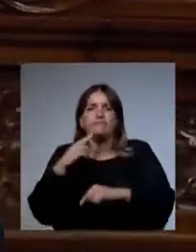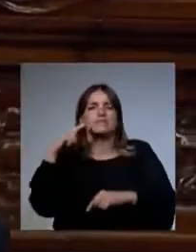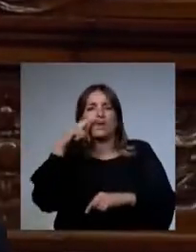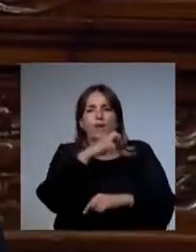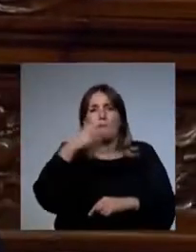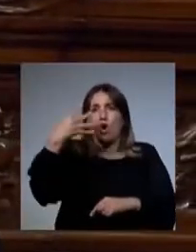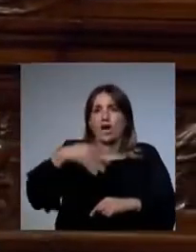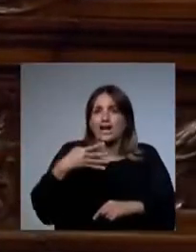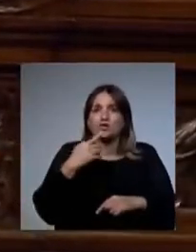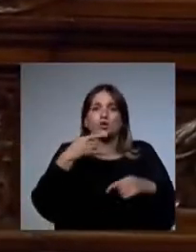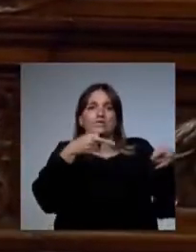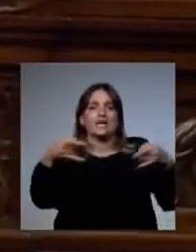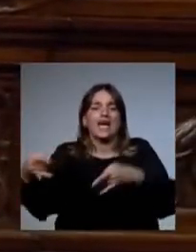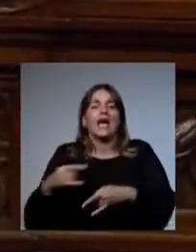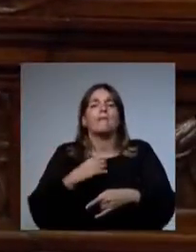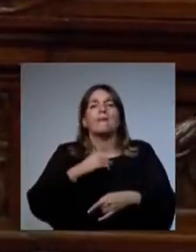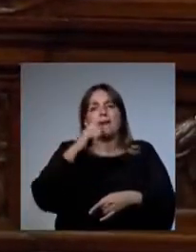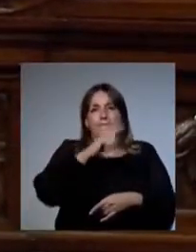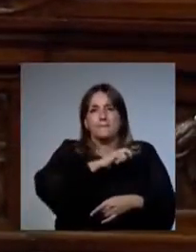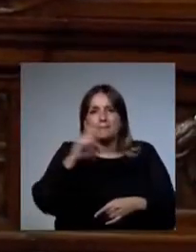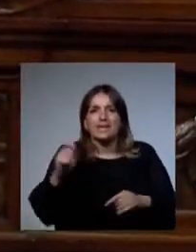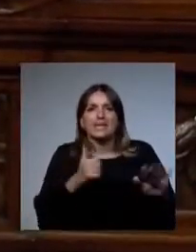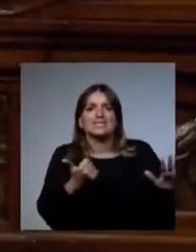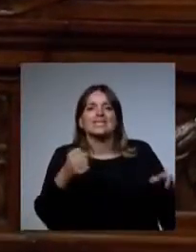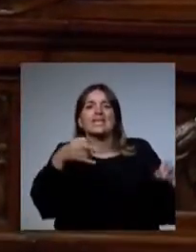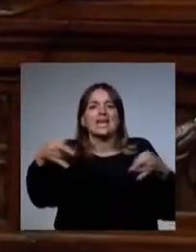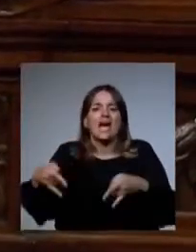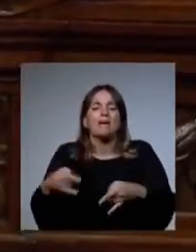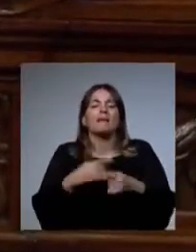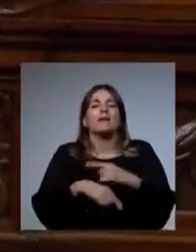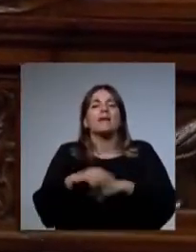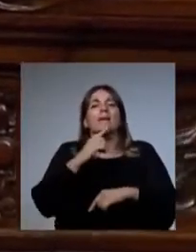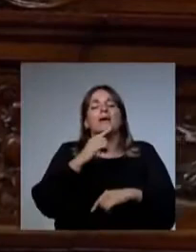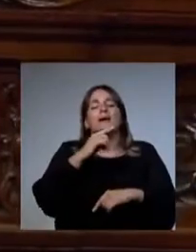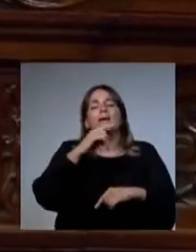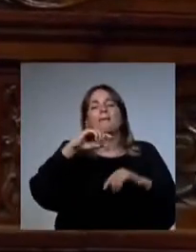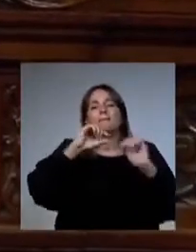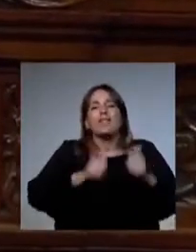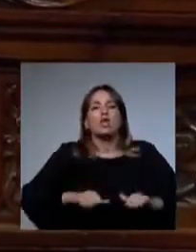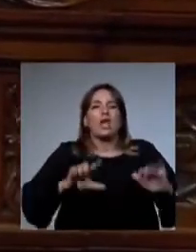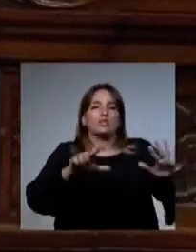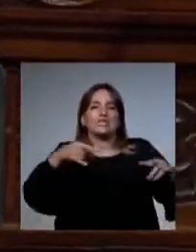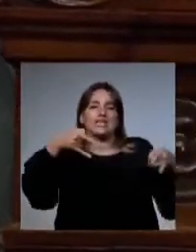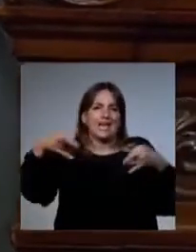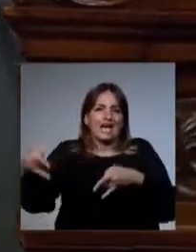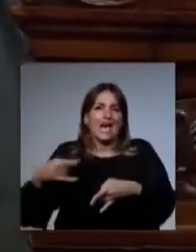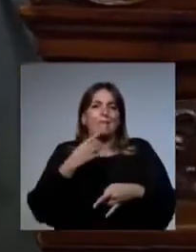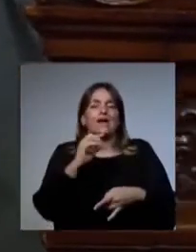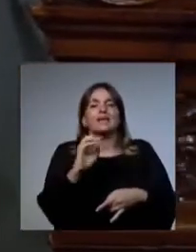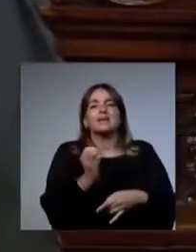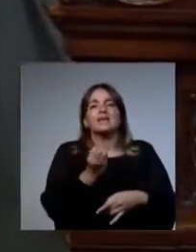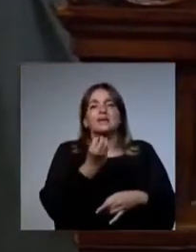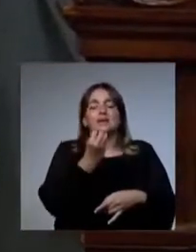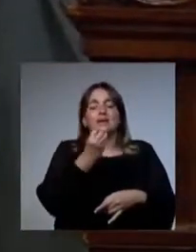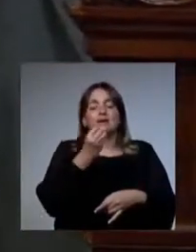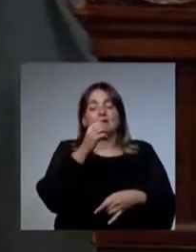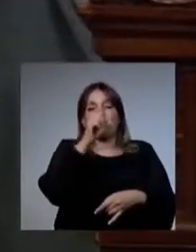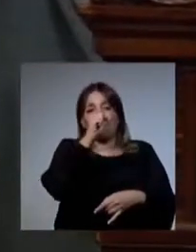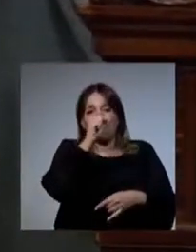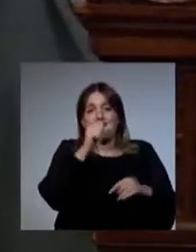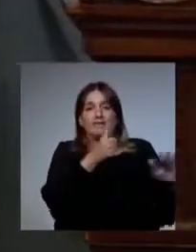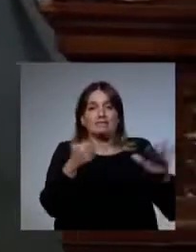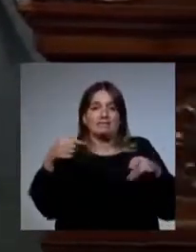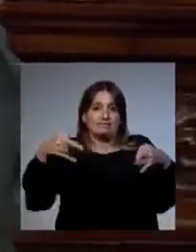camas, Minas, 6 camas, Maldonado, 7 camas y Florida, 6 camas. Este esfuerzo significó que